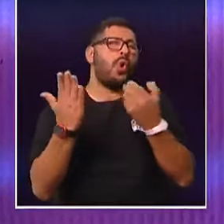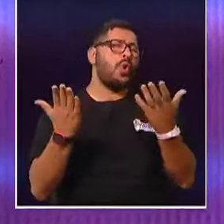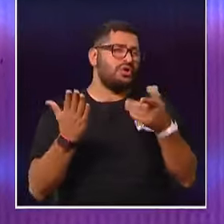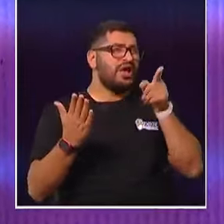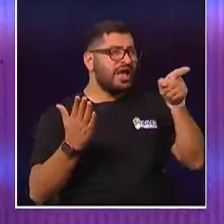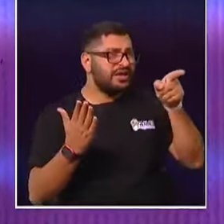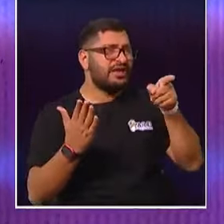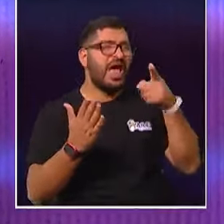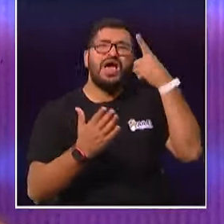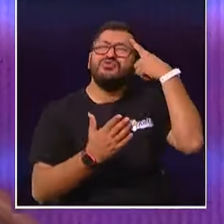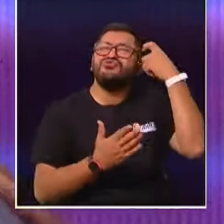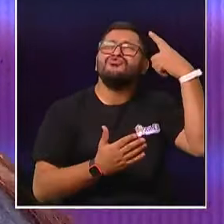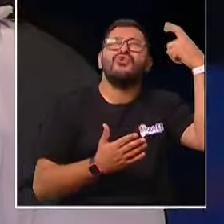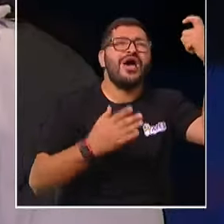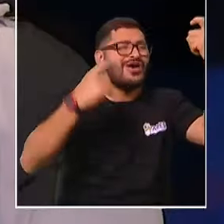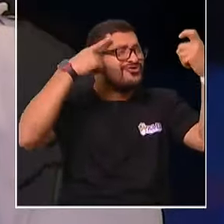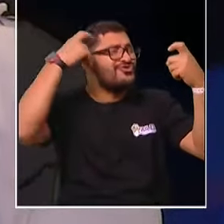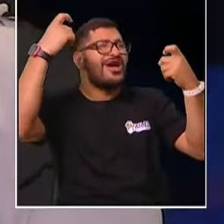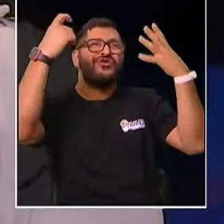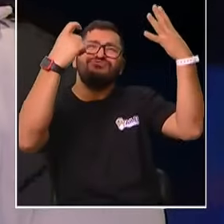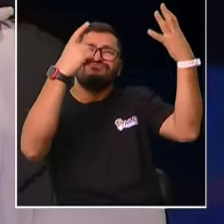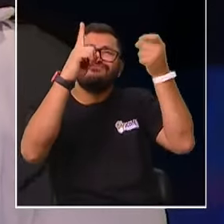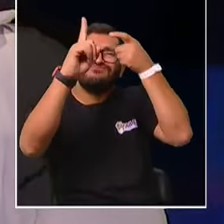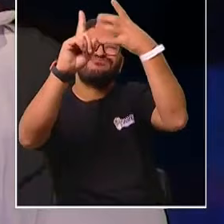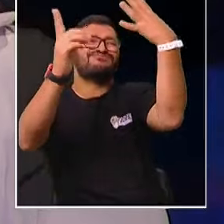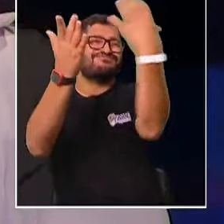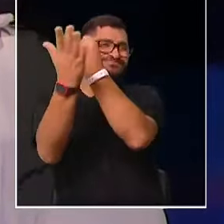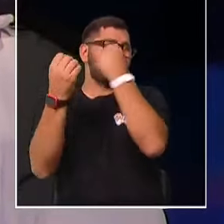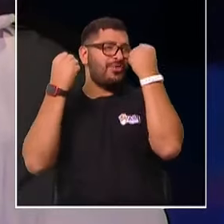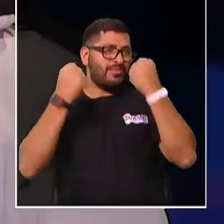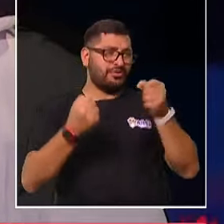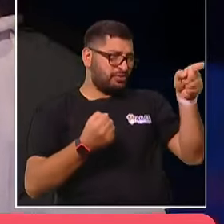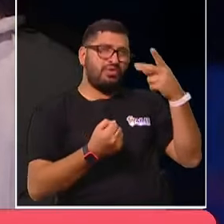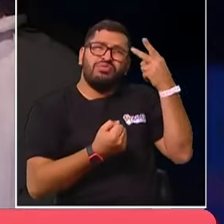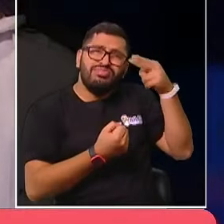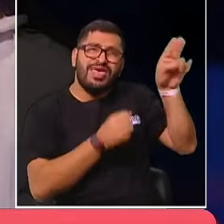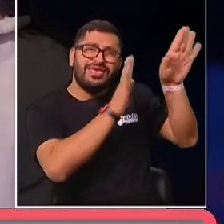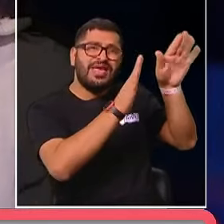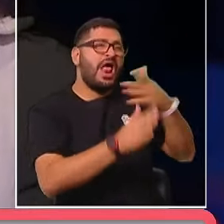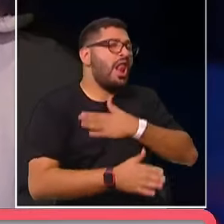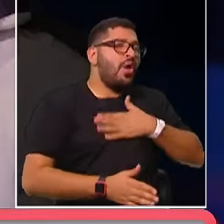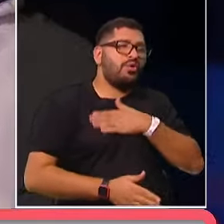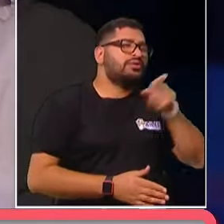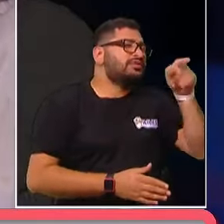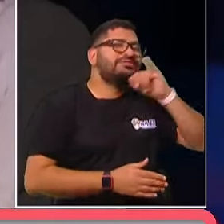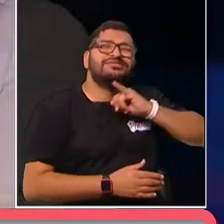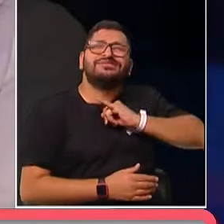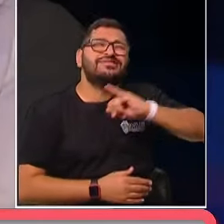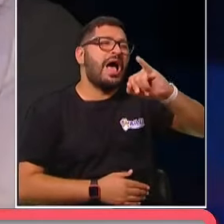sueño. Y estoy tan orgullosa de ella que quiero verla siempre triunfar.